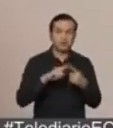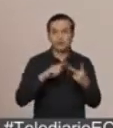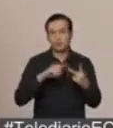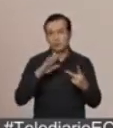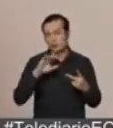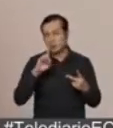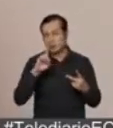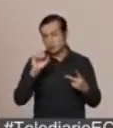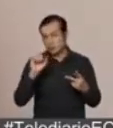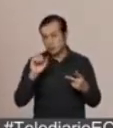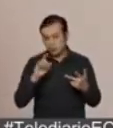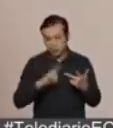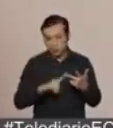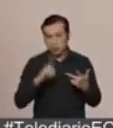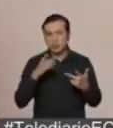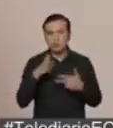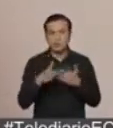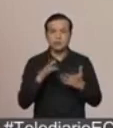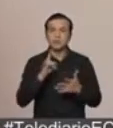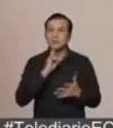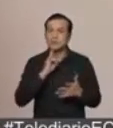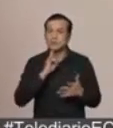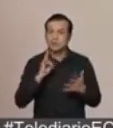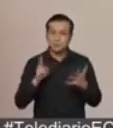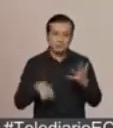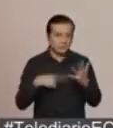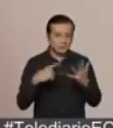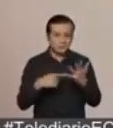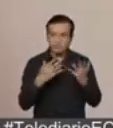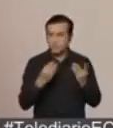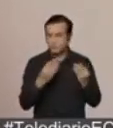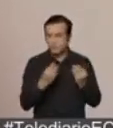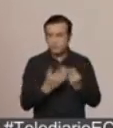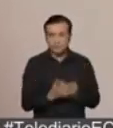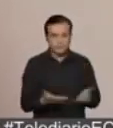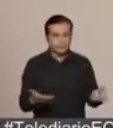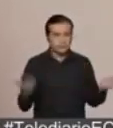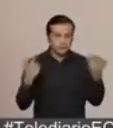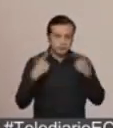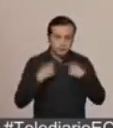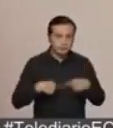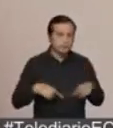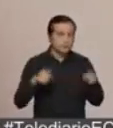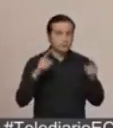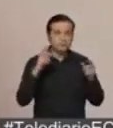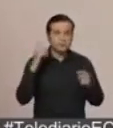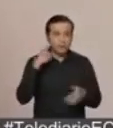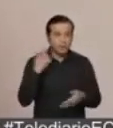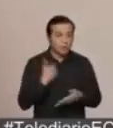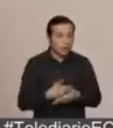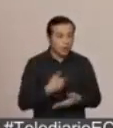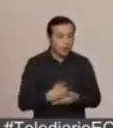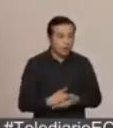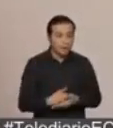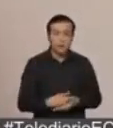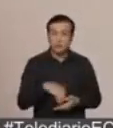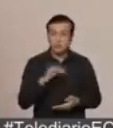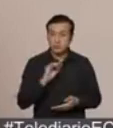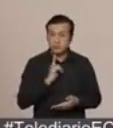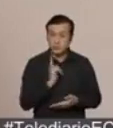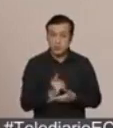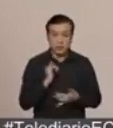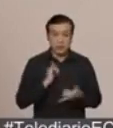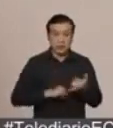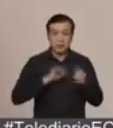Instituto de Pesquerías de Estados Unidos, muchísimos que mencionan que no hay evidencia científica de que el virus